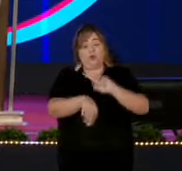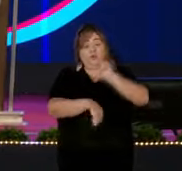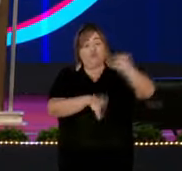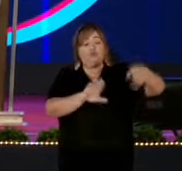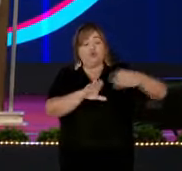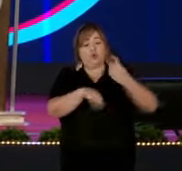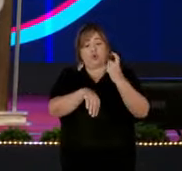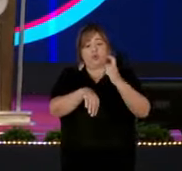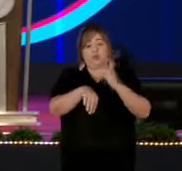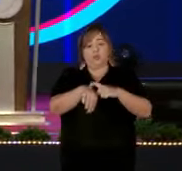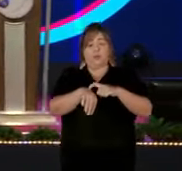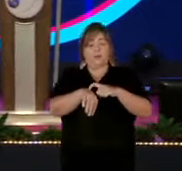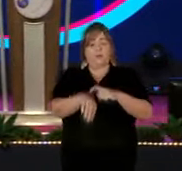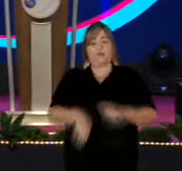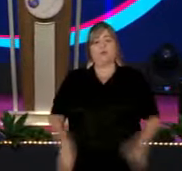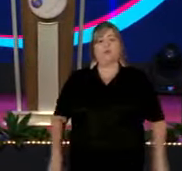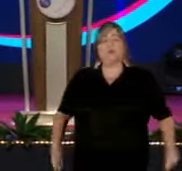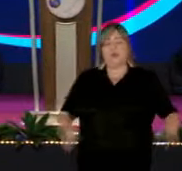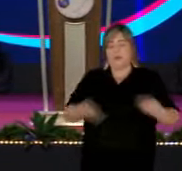All the time. Sigue verso 5.